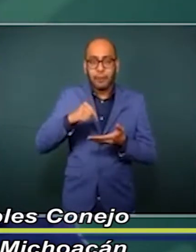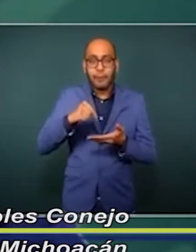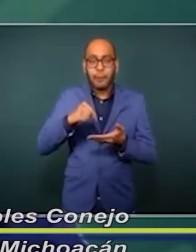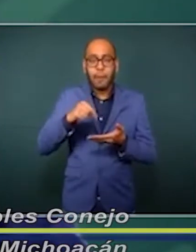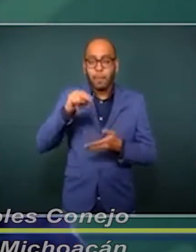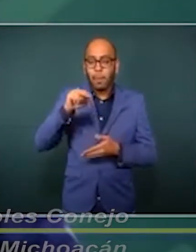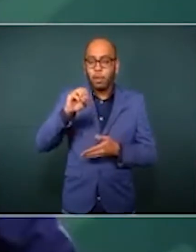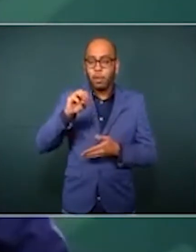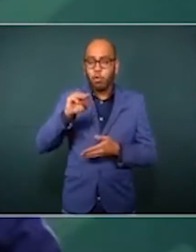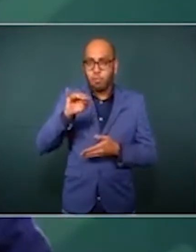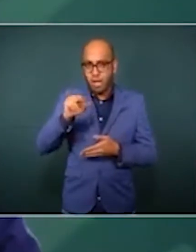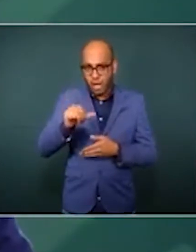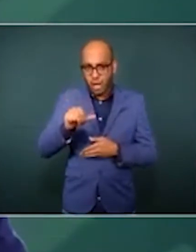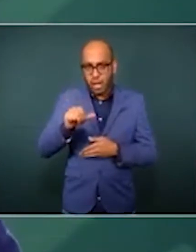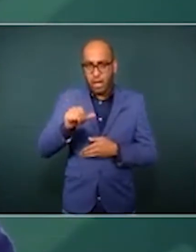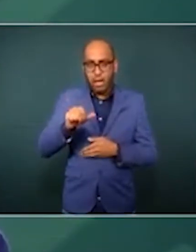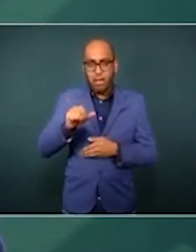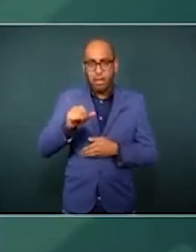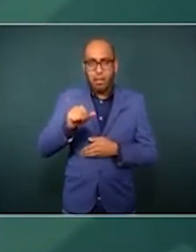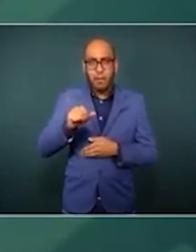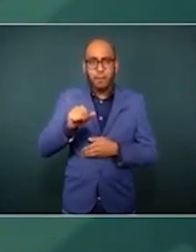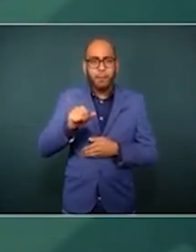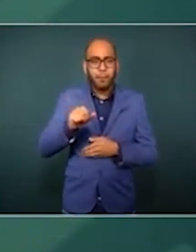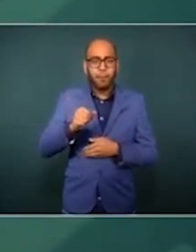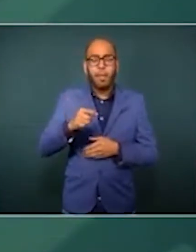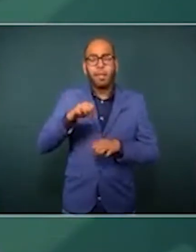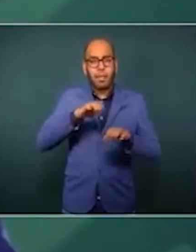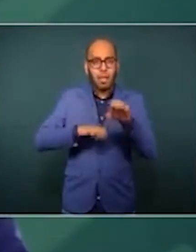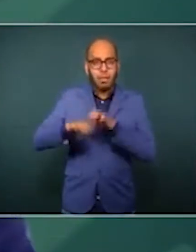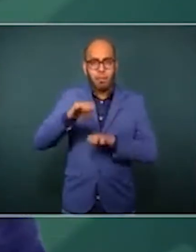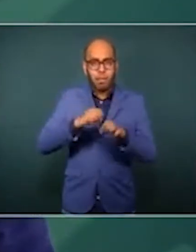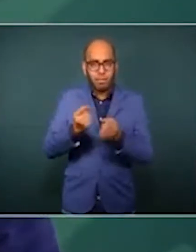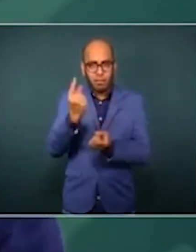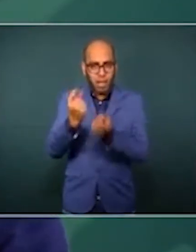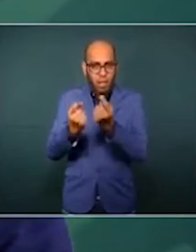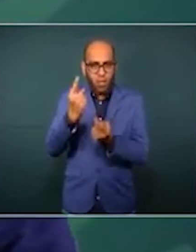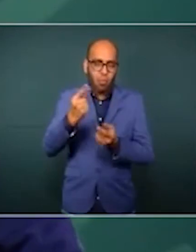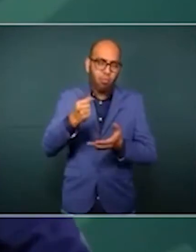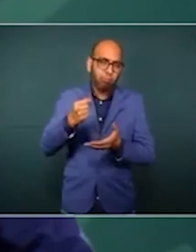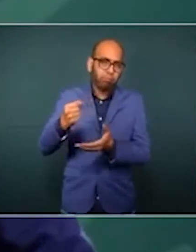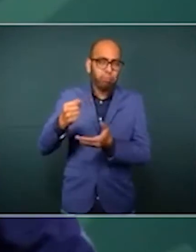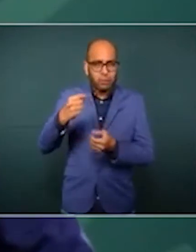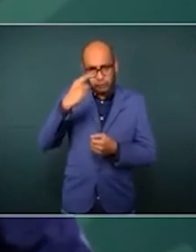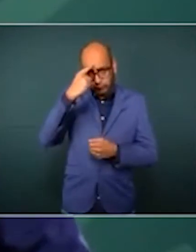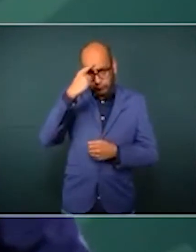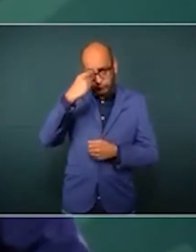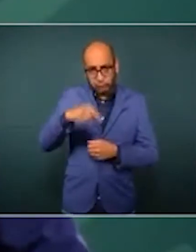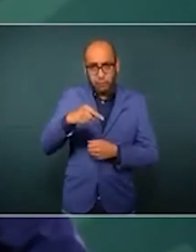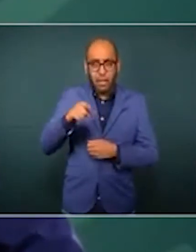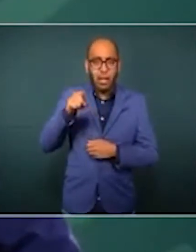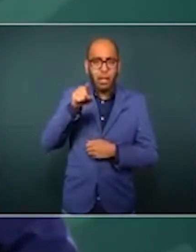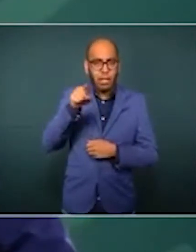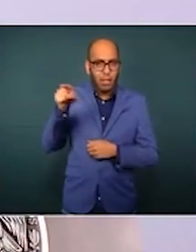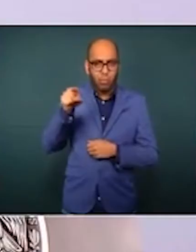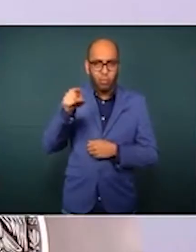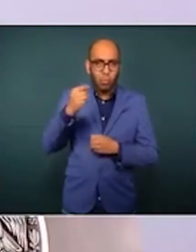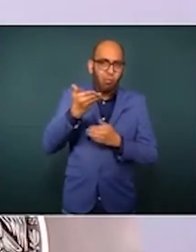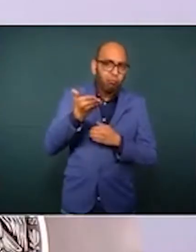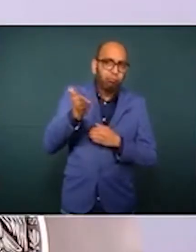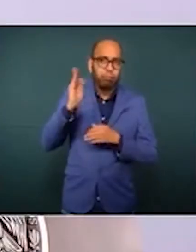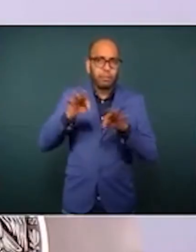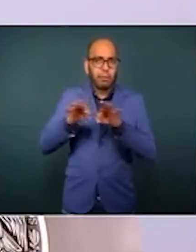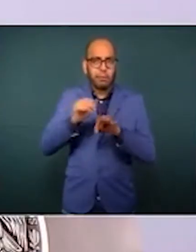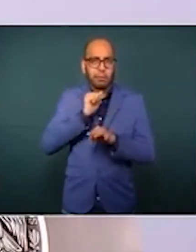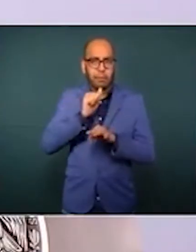regresando a los empresarios para que no despidan a sus trabajadores. Señaló que la escasez